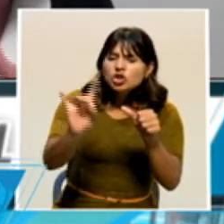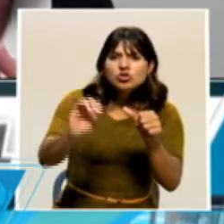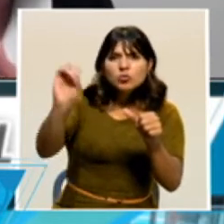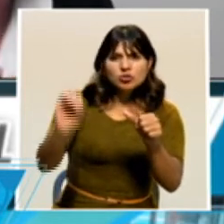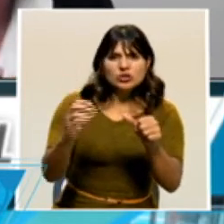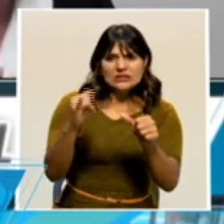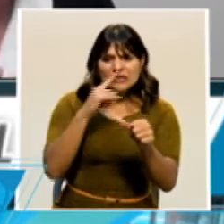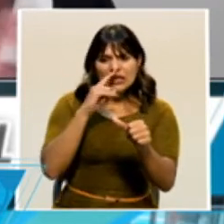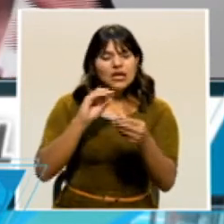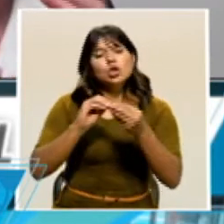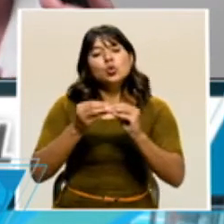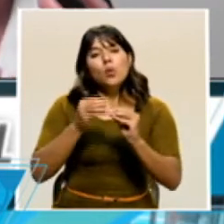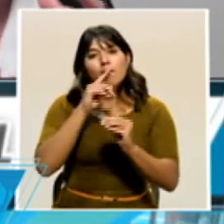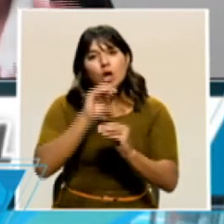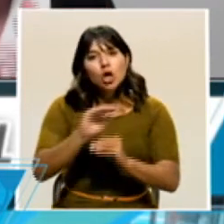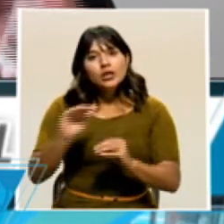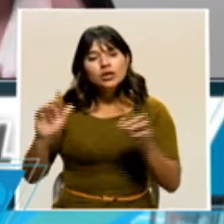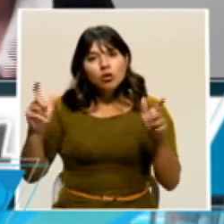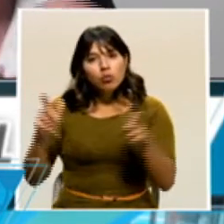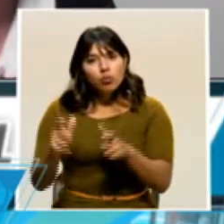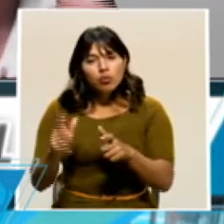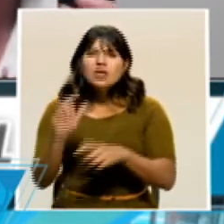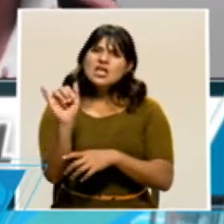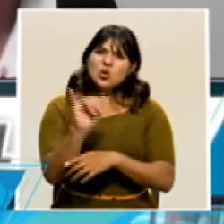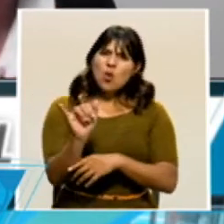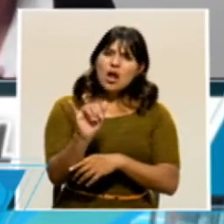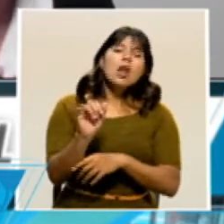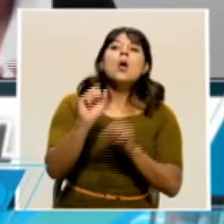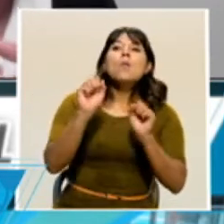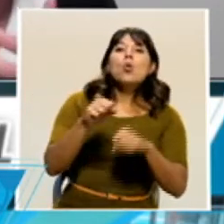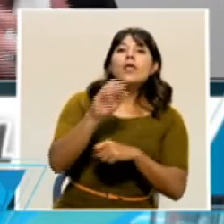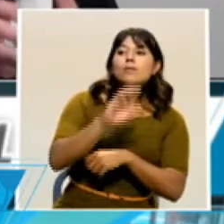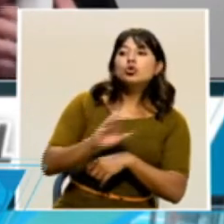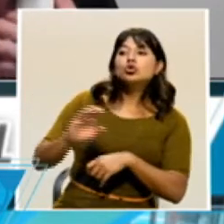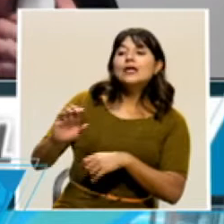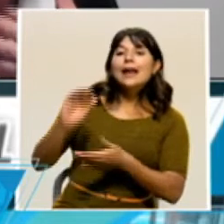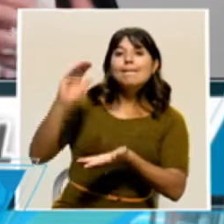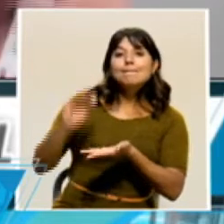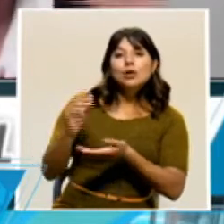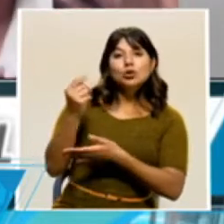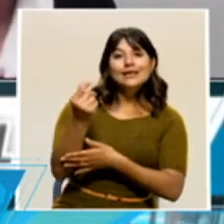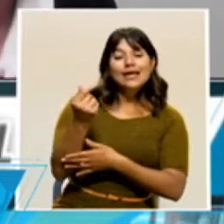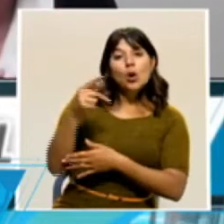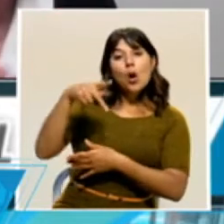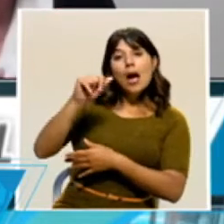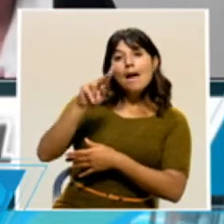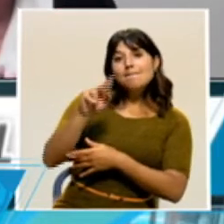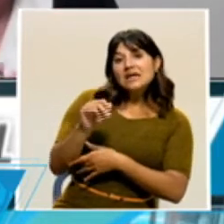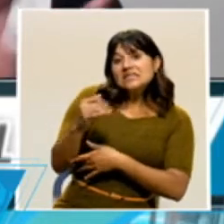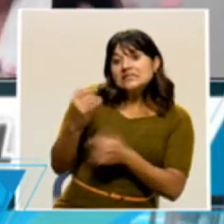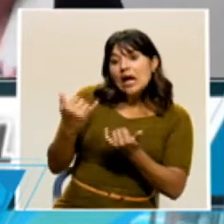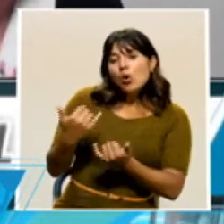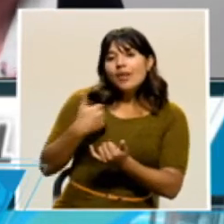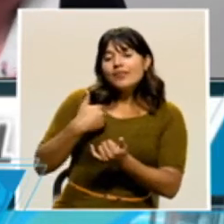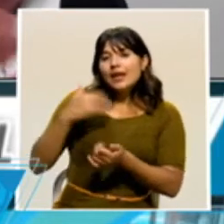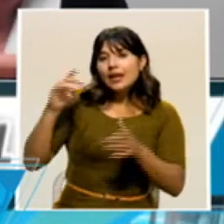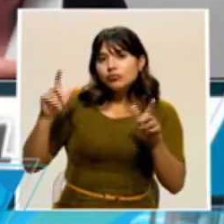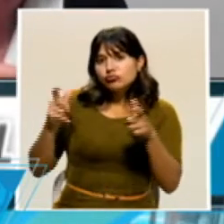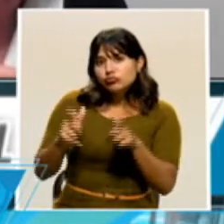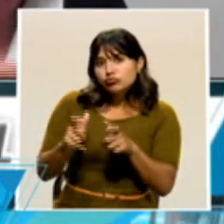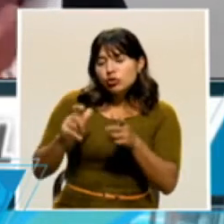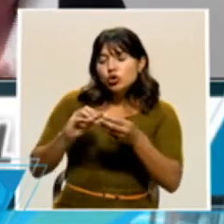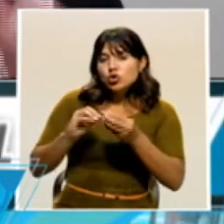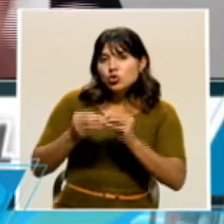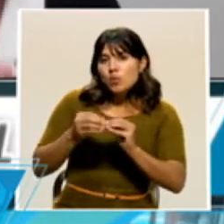si tenemos menos niños? Es decir, no es quitar por quitar, es que se supone entonces que ante estos cambios, pues también